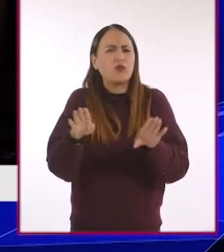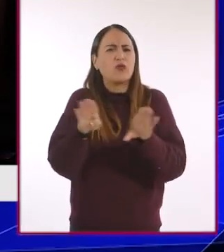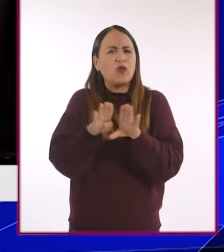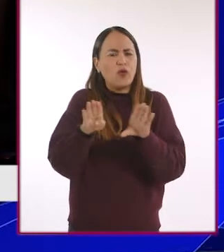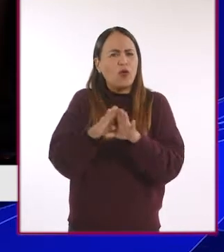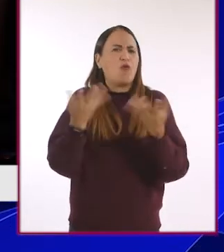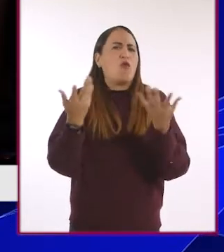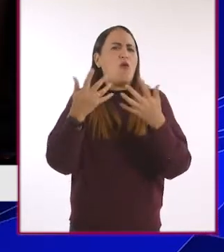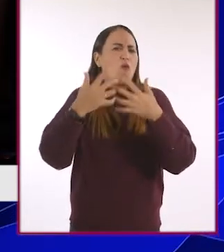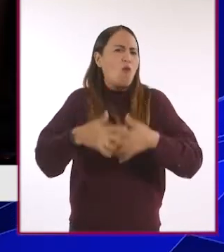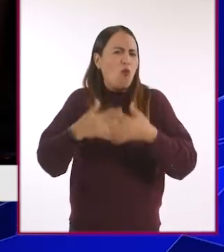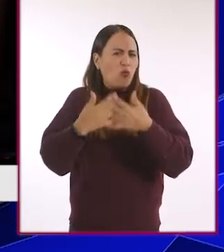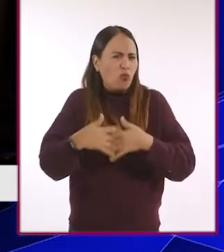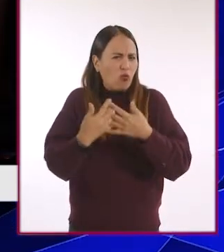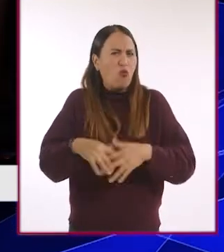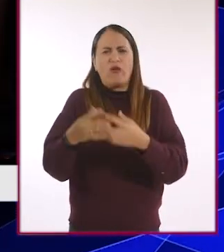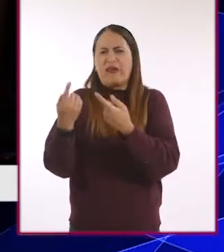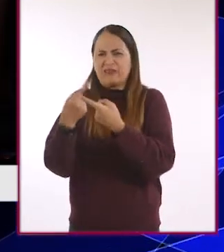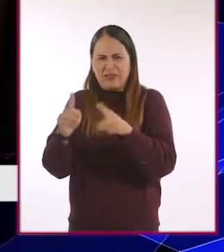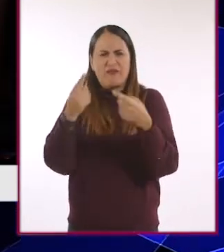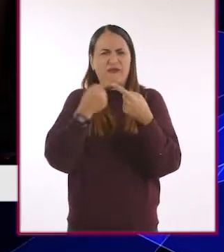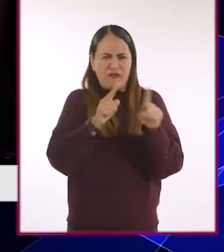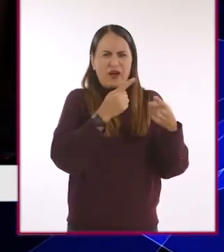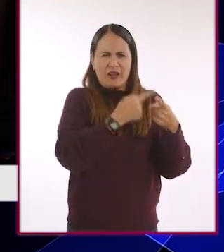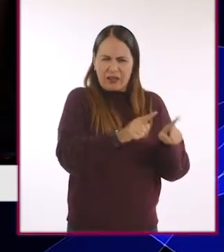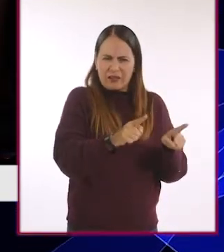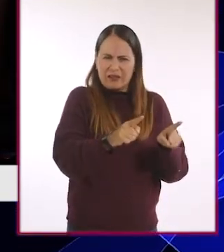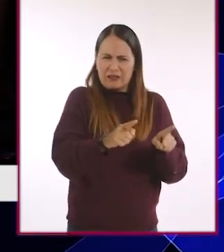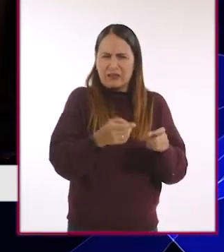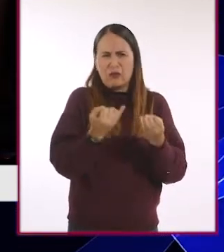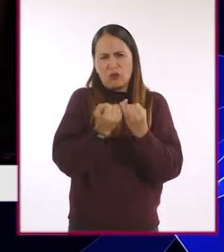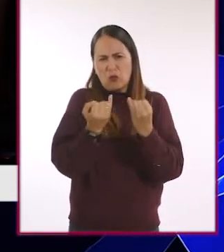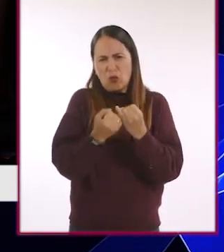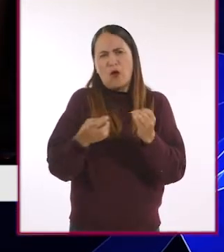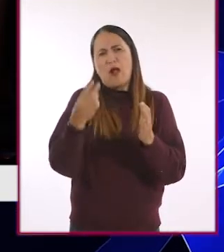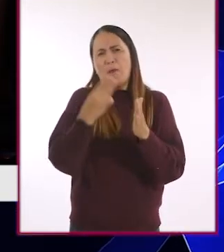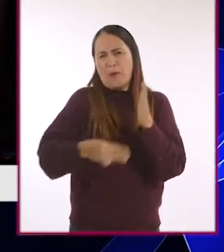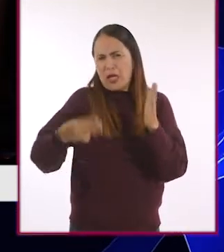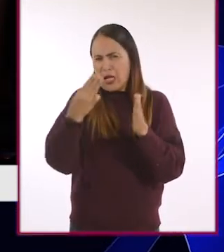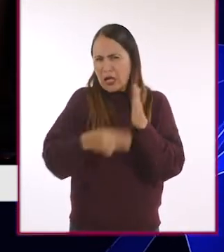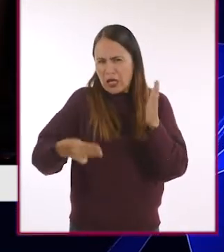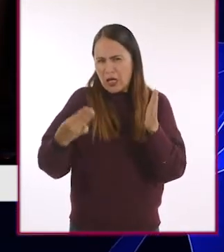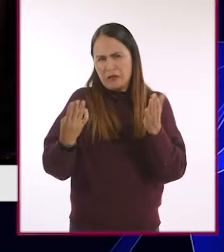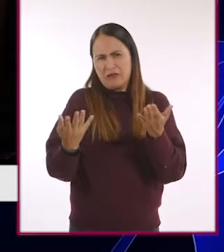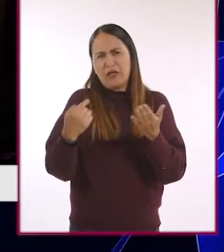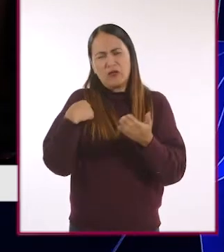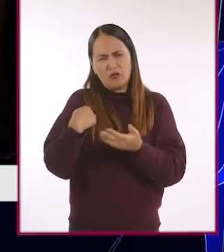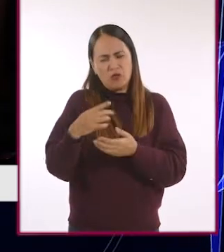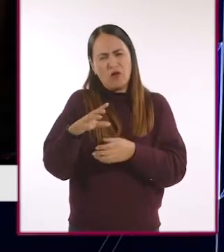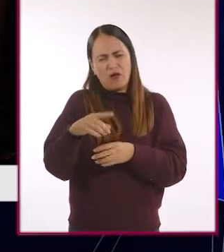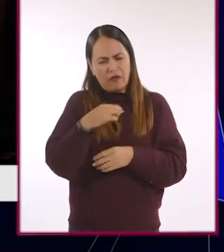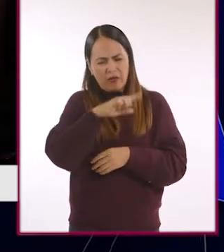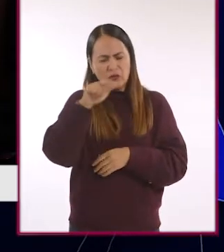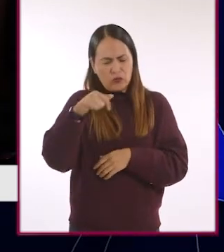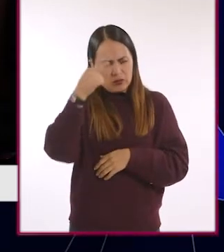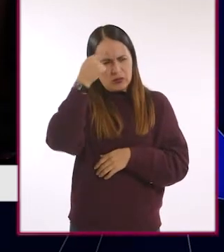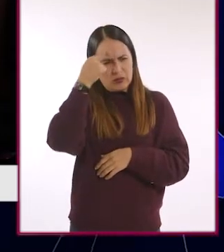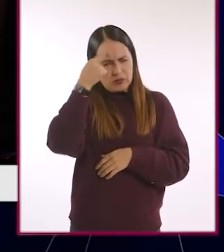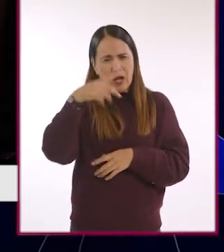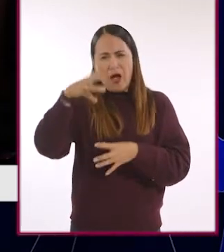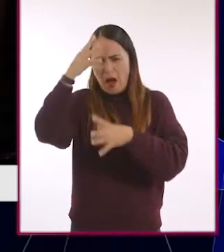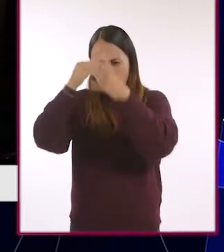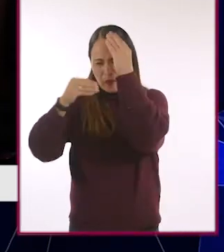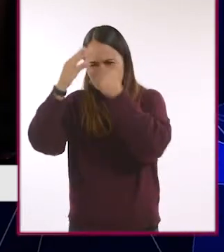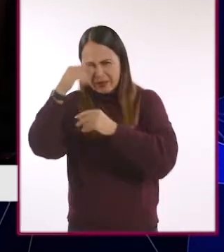De motores, de turbinas, de mecánica como tal, y mucho de eso lo aplico actualmente, ¿no?